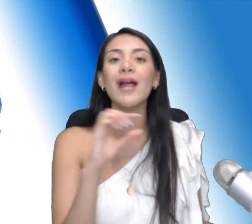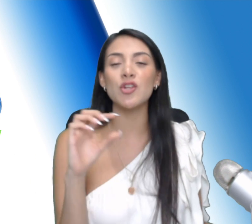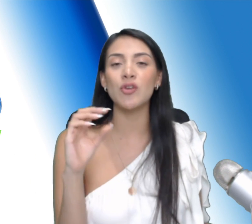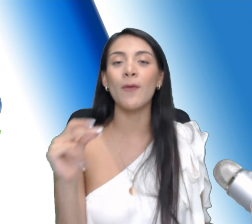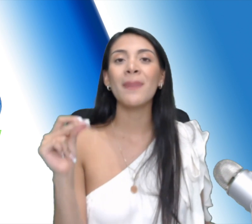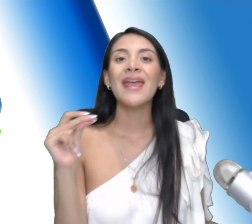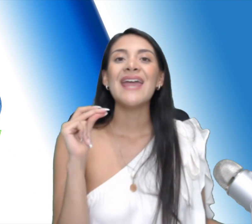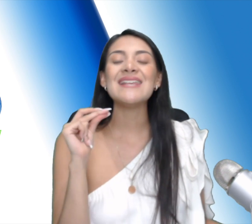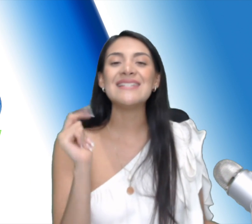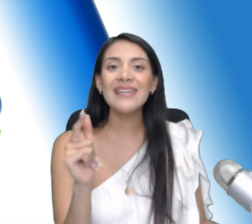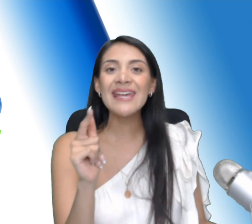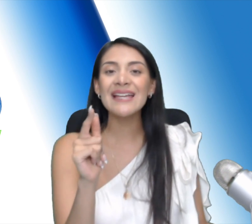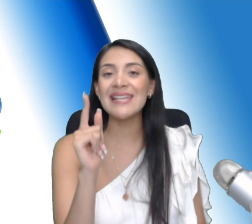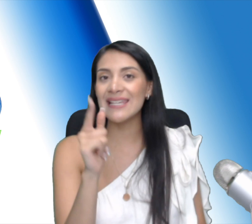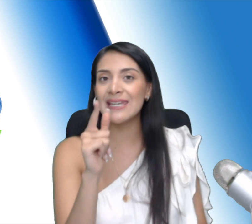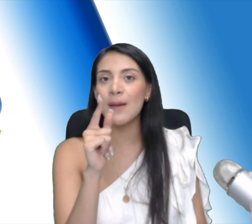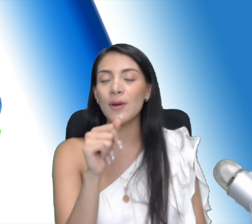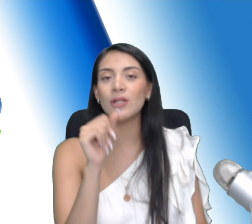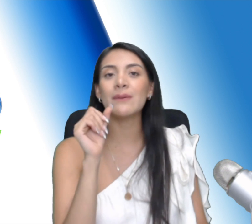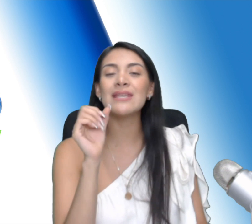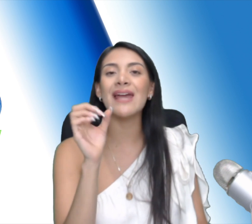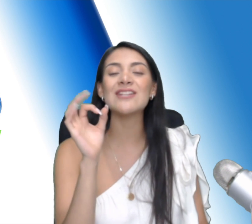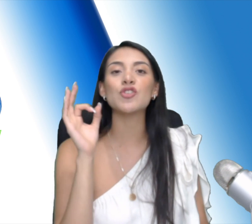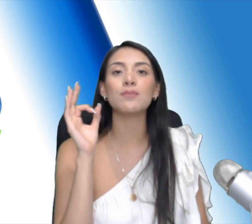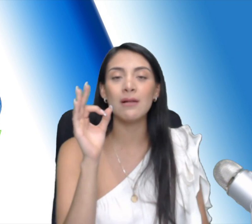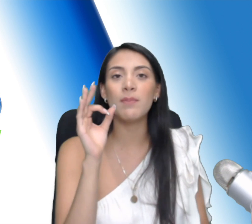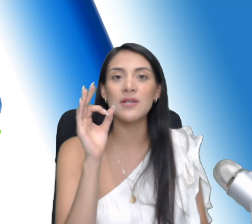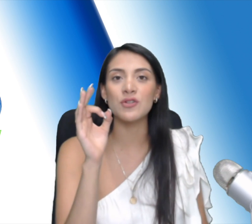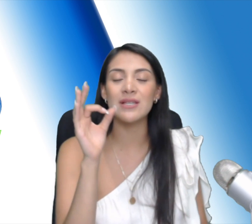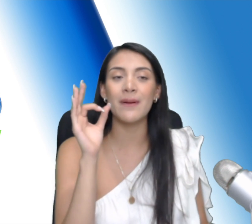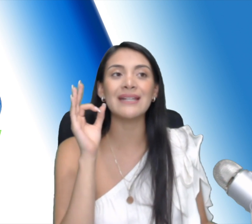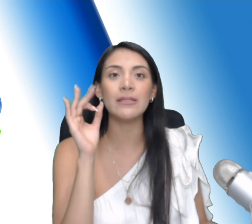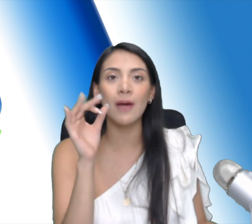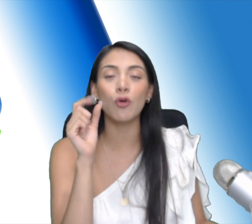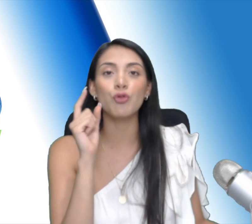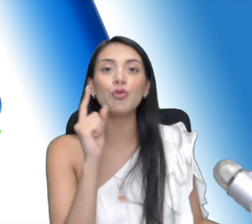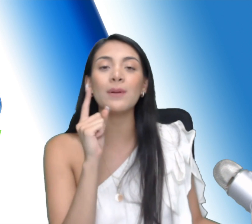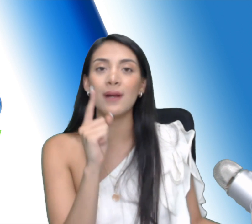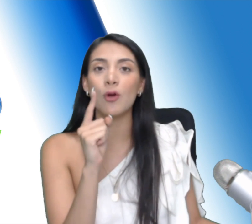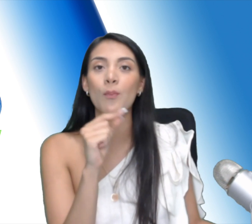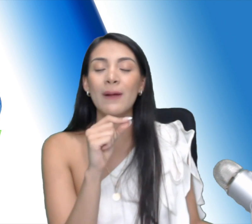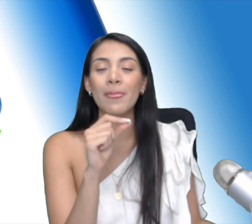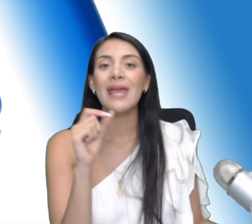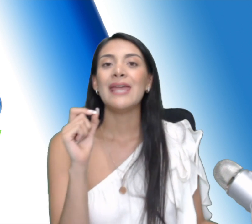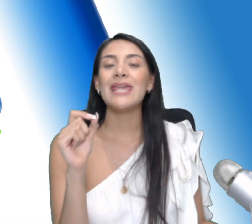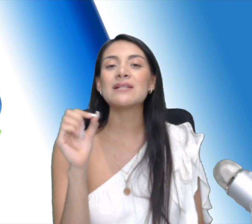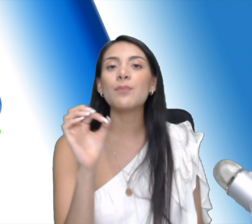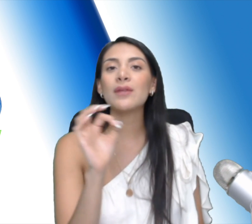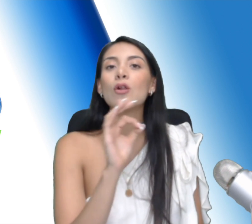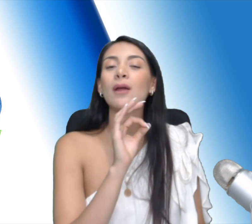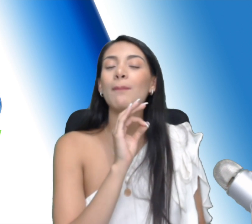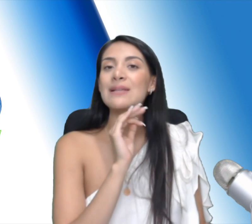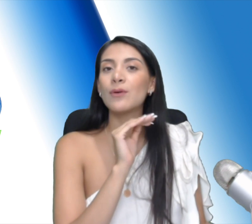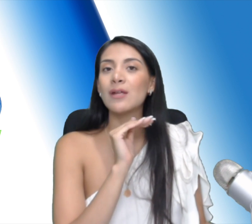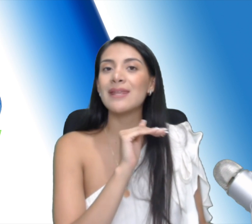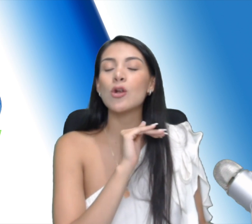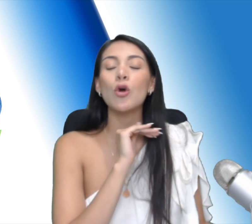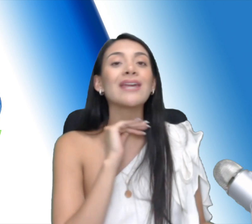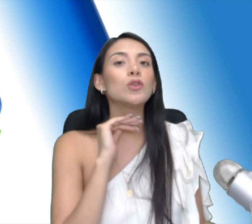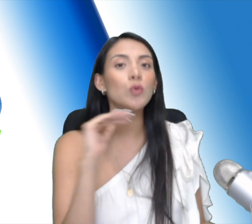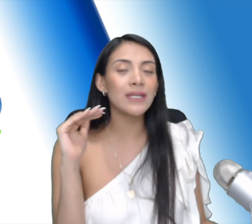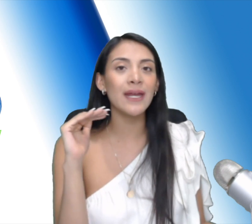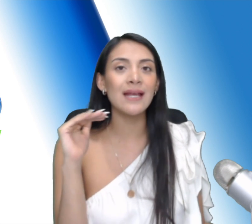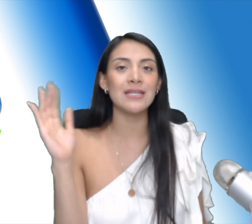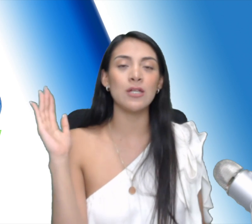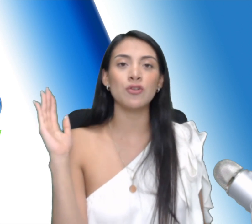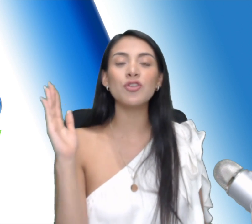juncal Solano enua enseguida Perdón te van a llegar esos 1000 pesos se van a activar con tu primera compra y vas a pod vas a poder pedir